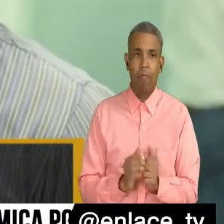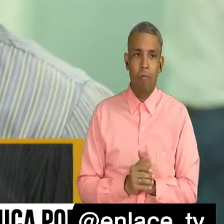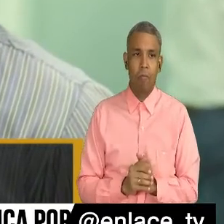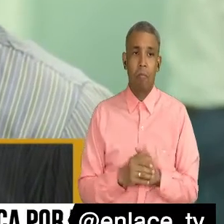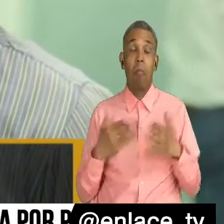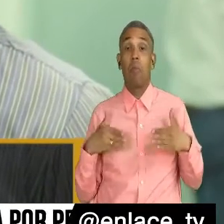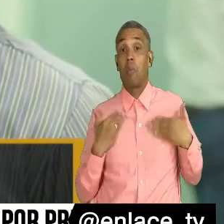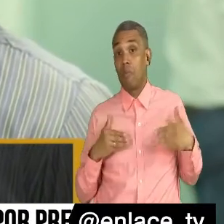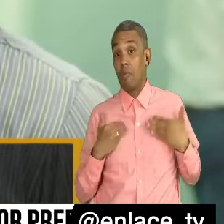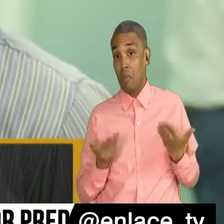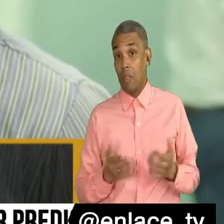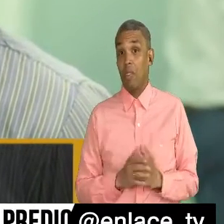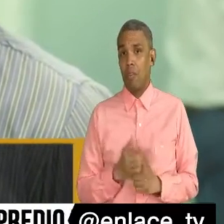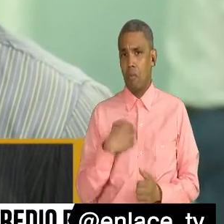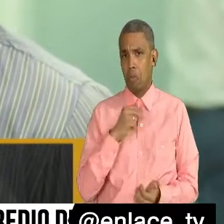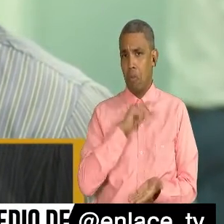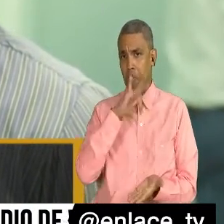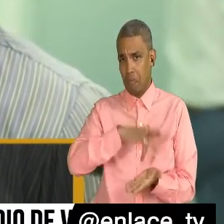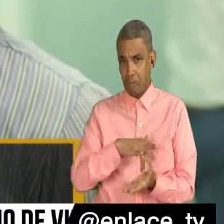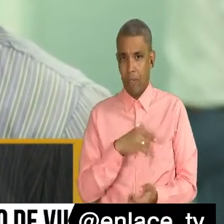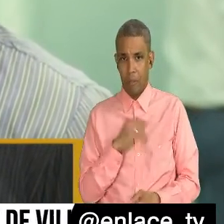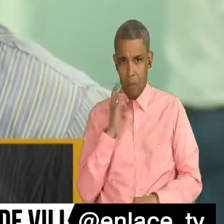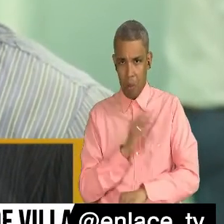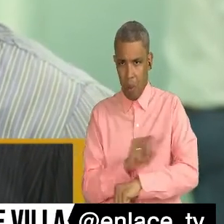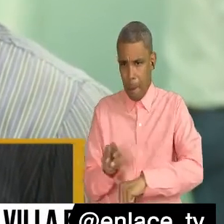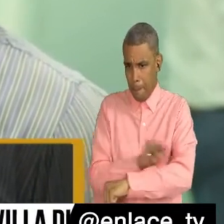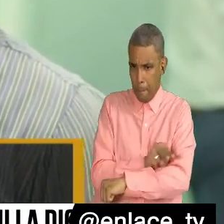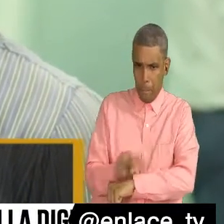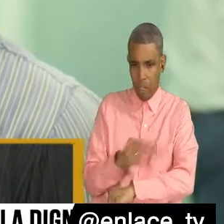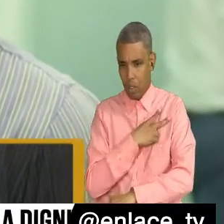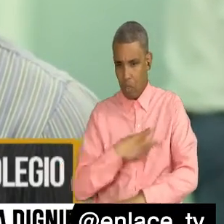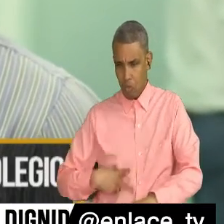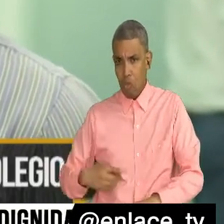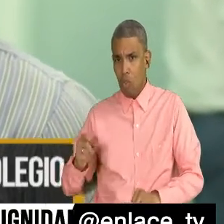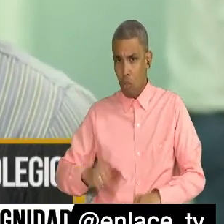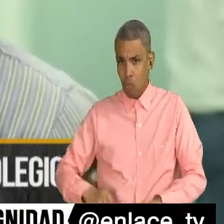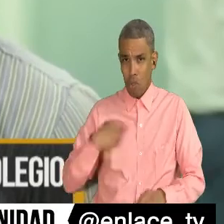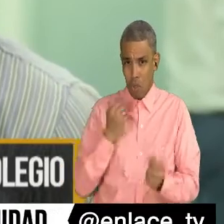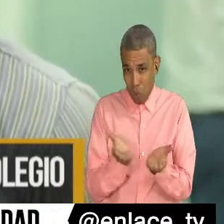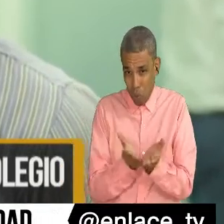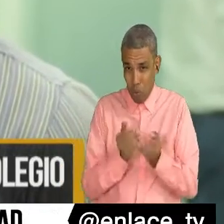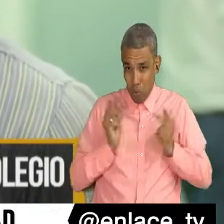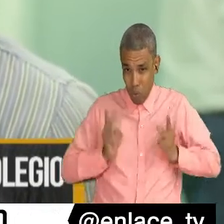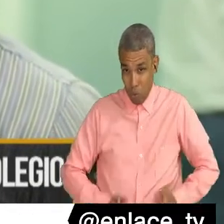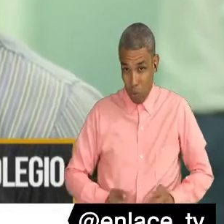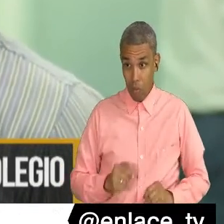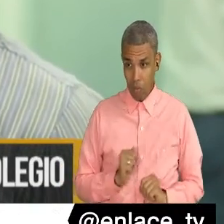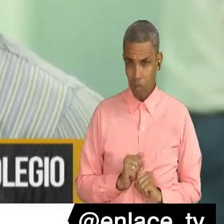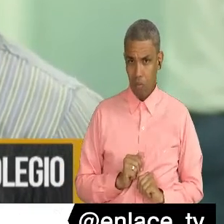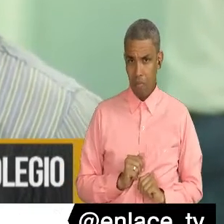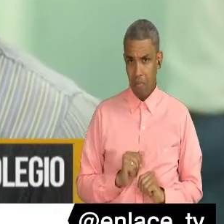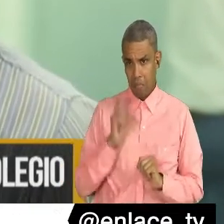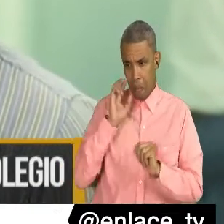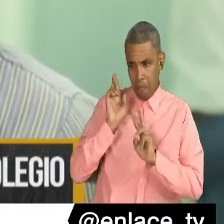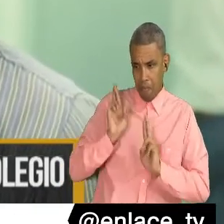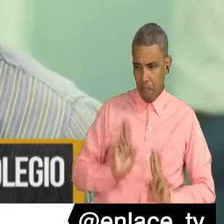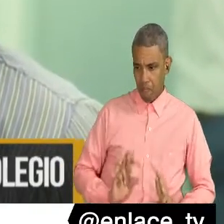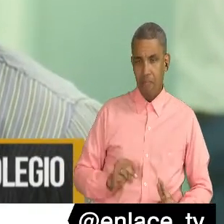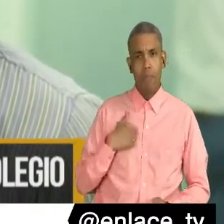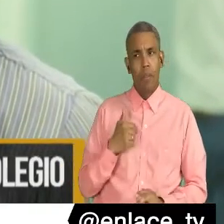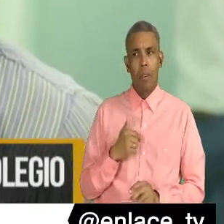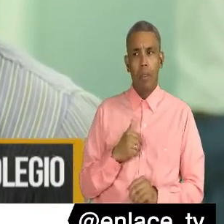gran parte a mí como personero estudiantil en representación de una comunidad estudiantil todas las peticiones que estamos haciendo en